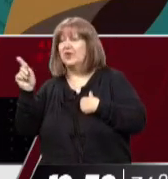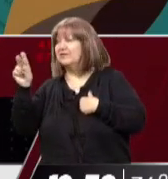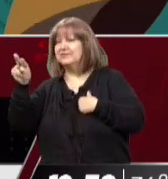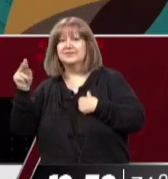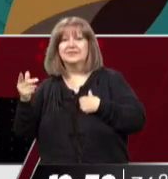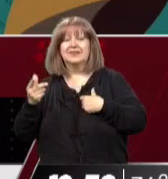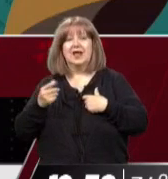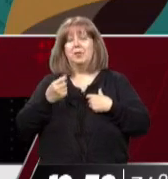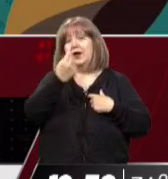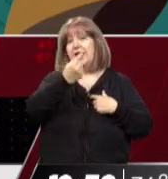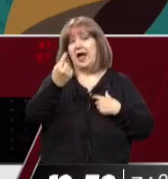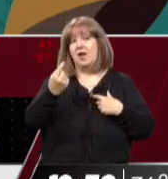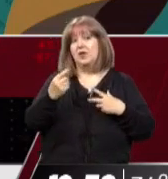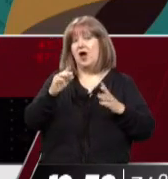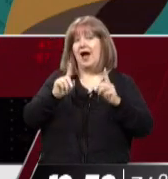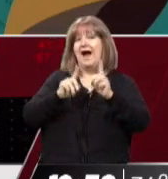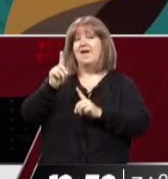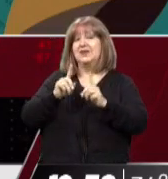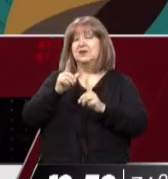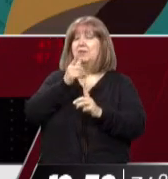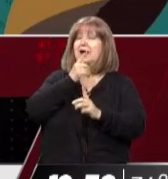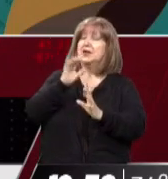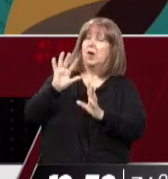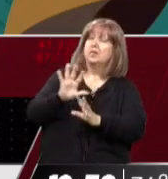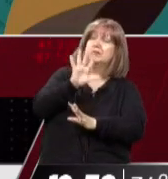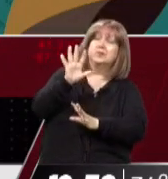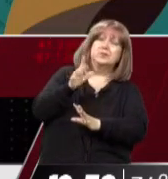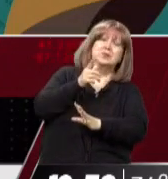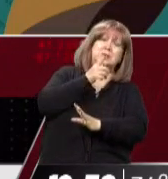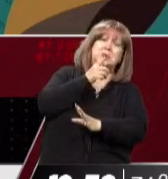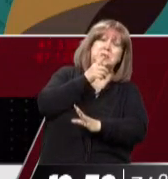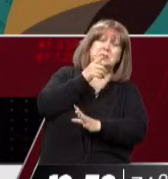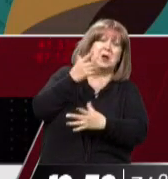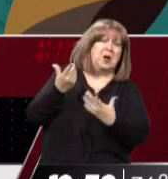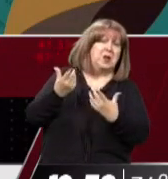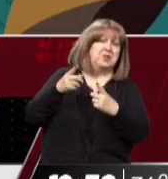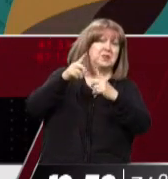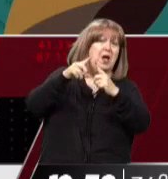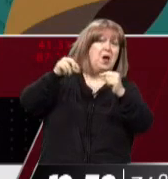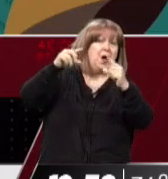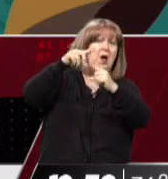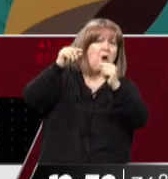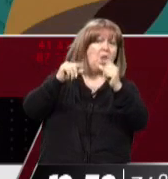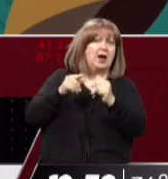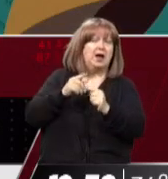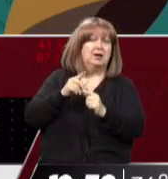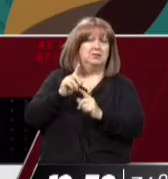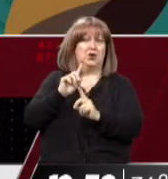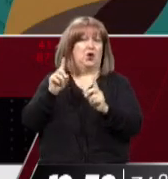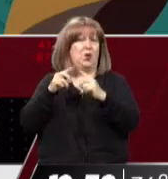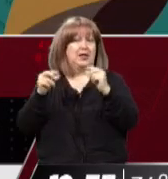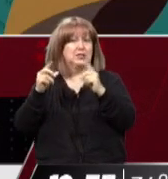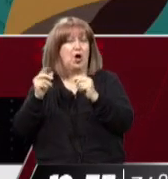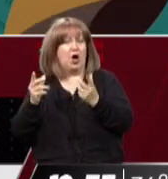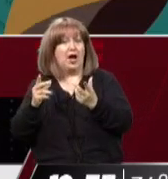es abstracta, claro. Porque si bien se nota que hay figuras, por ahí alguno dice es una hoja de parra, pero no... Exacto, exacto, sí, sí. Así.